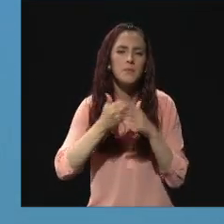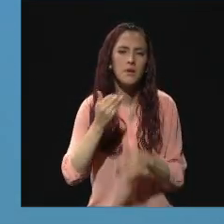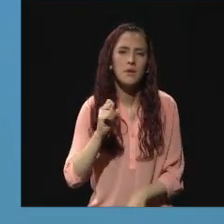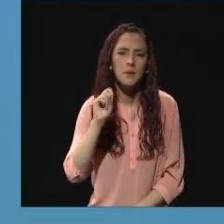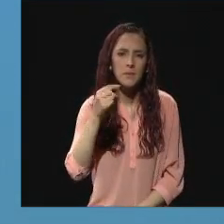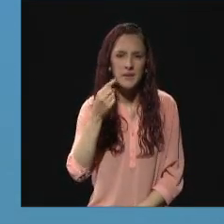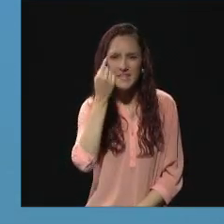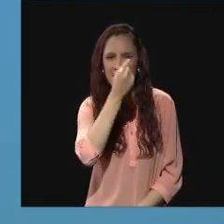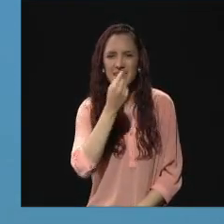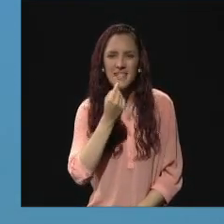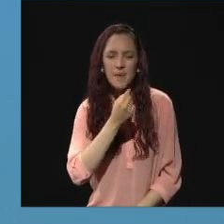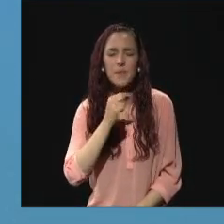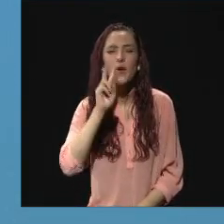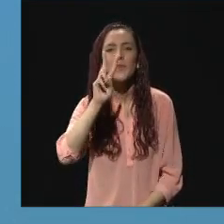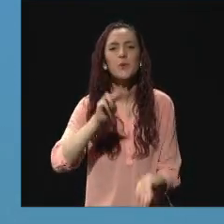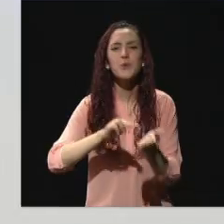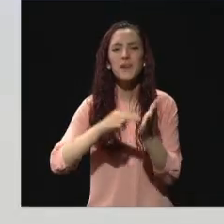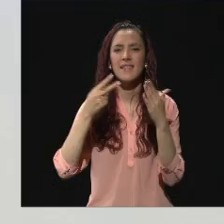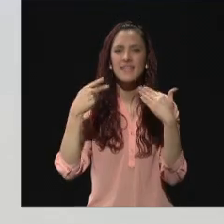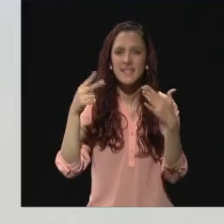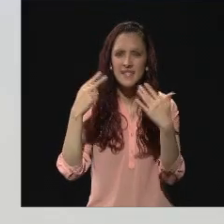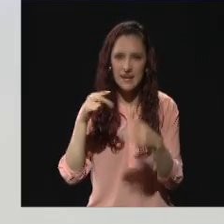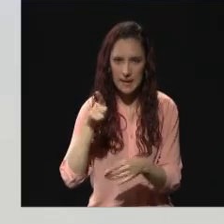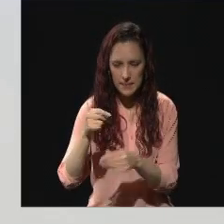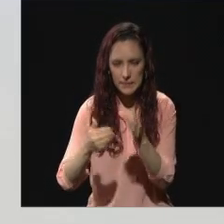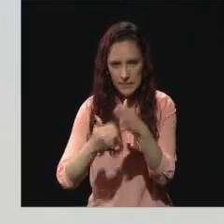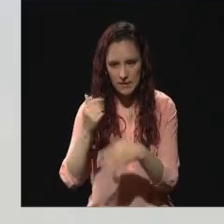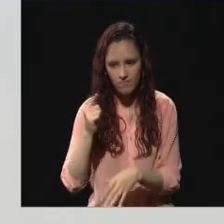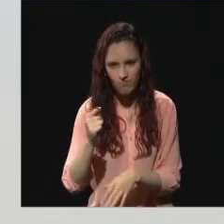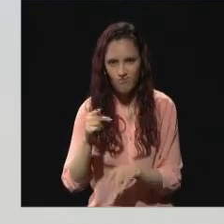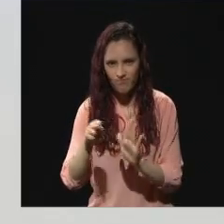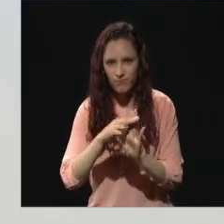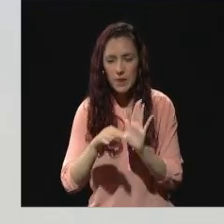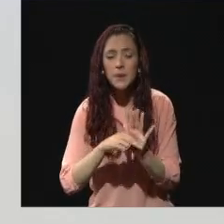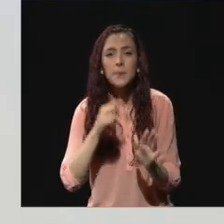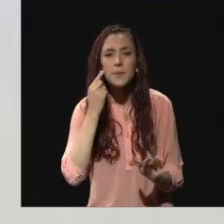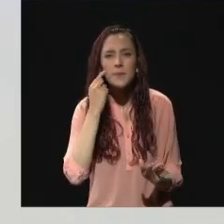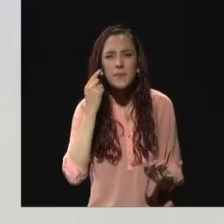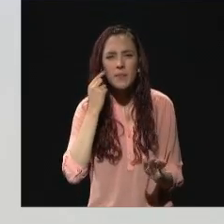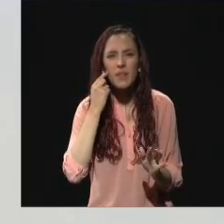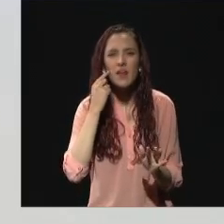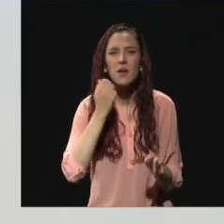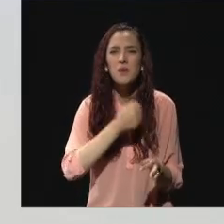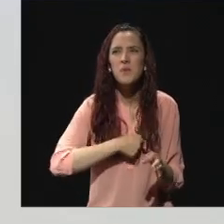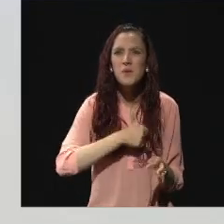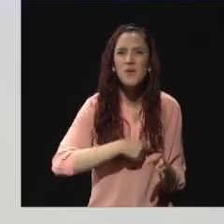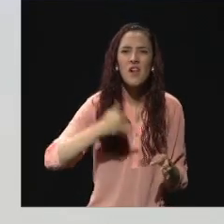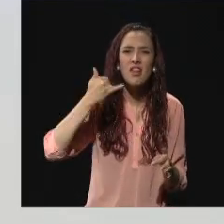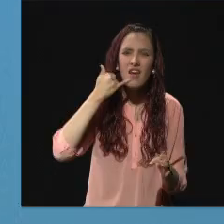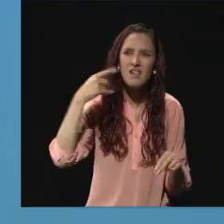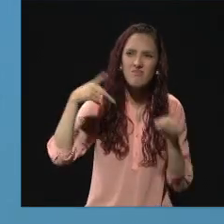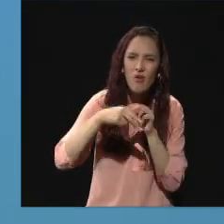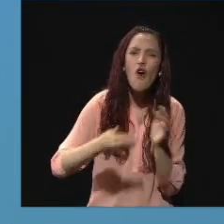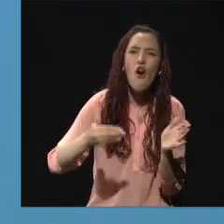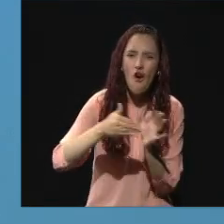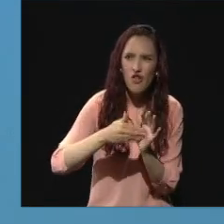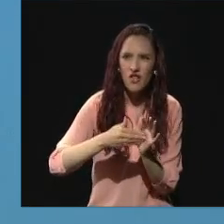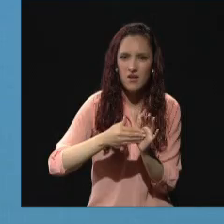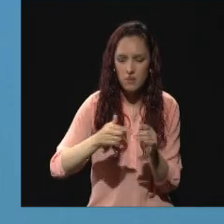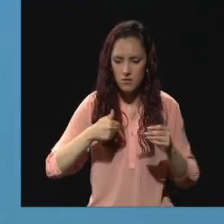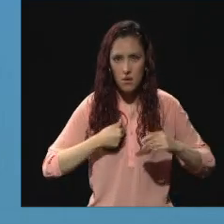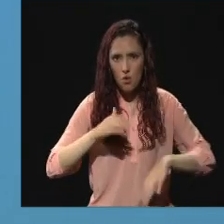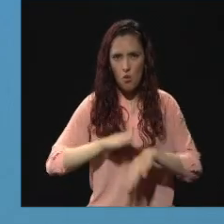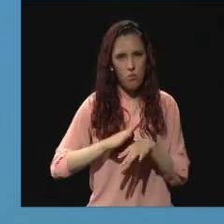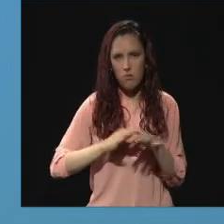y lo que estamos planteando en ese régimen es que cuando hay reconexión es por un servicio donde se hayan cumplido no se puede cobrar la